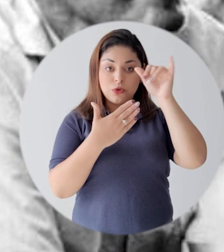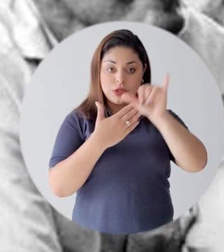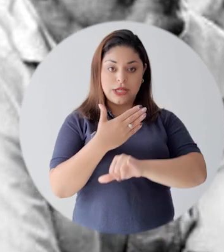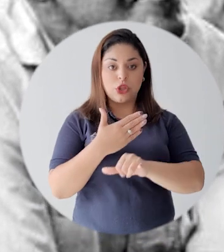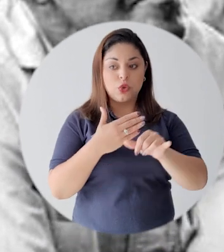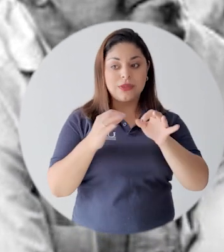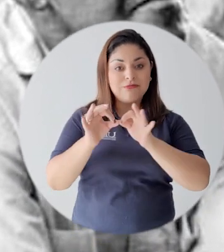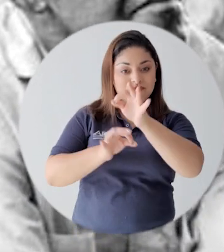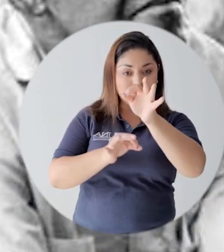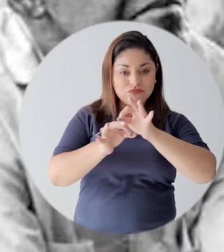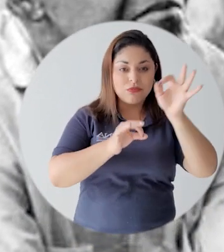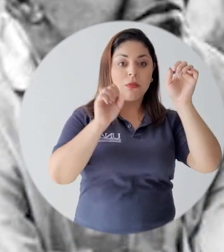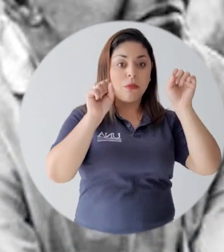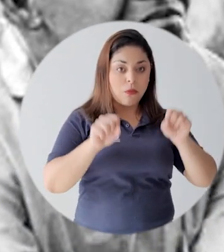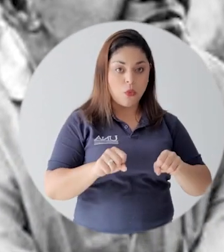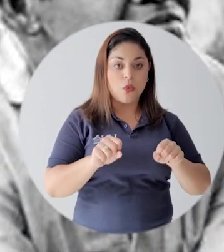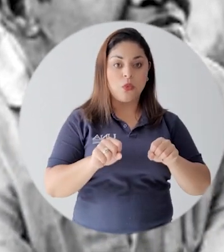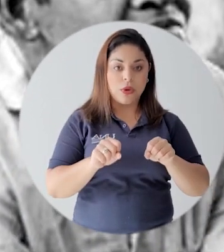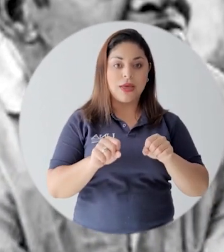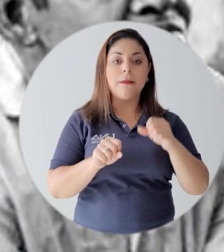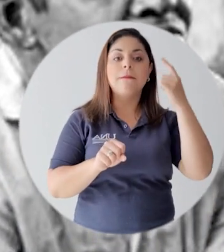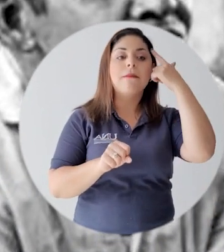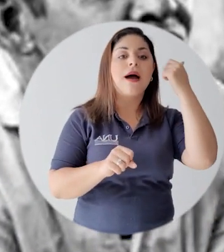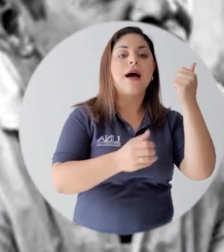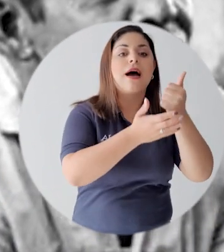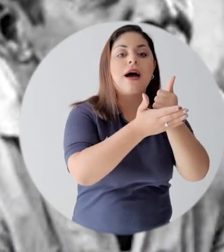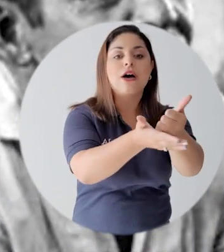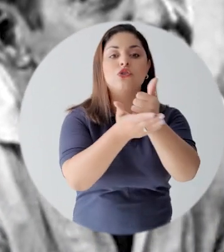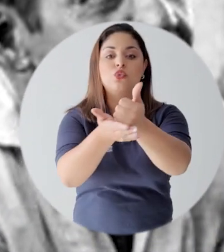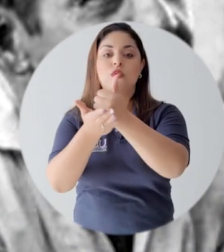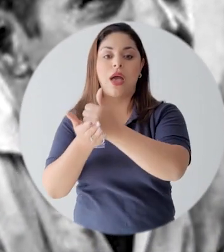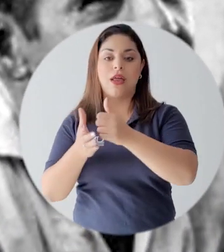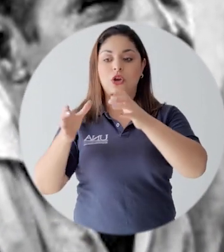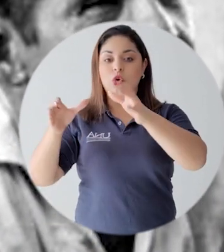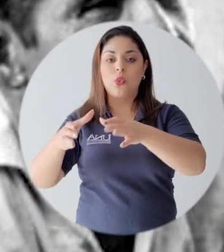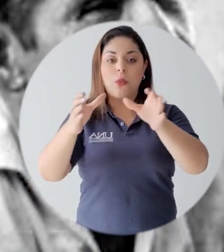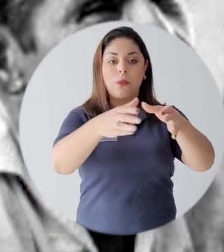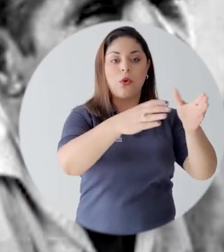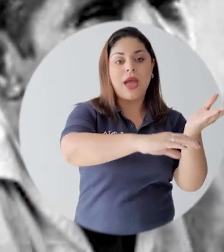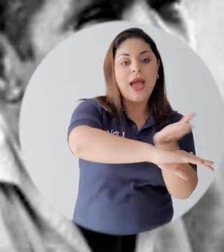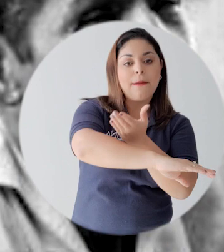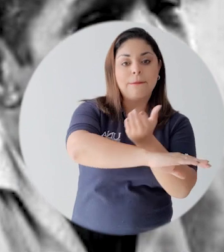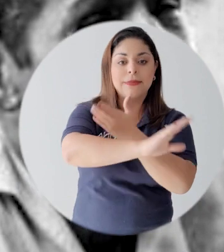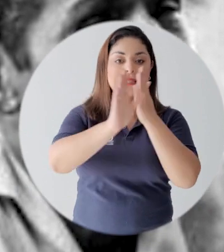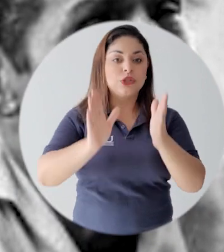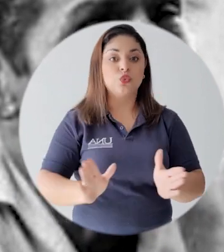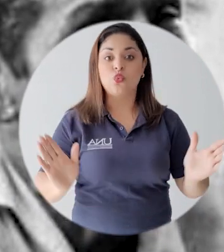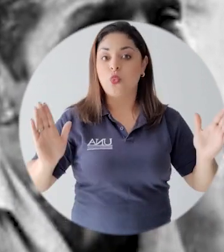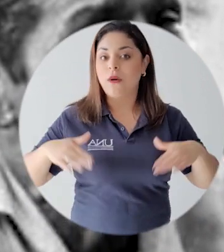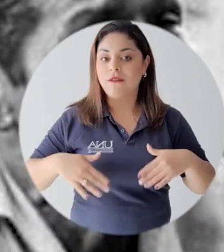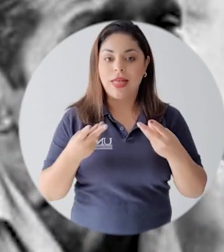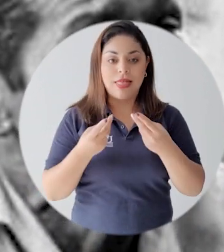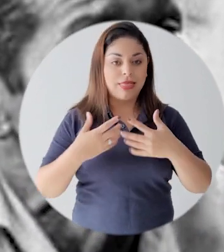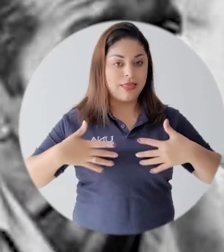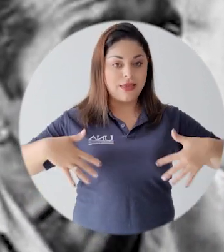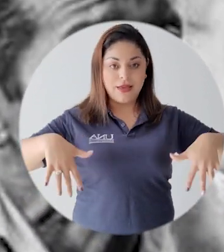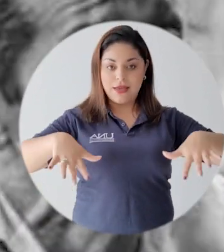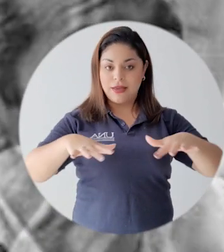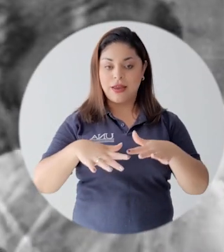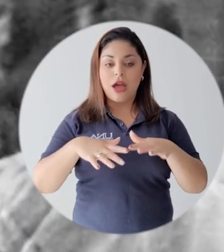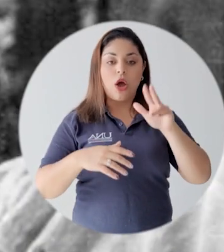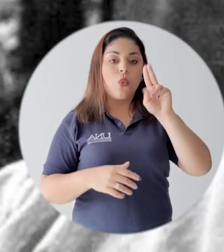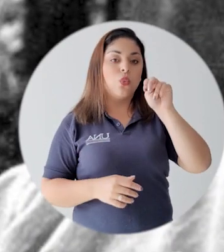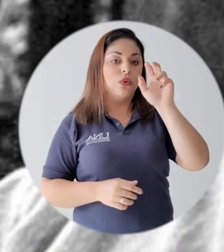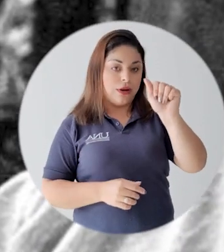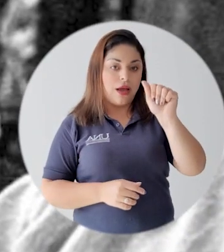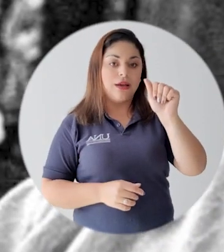primeros proyectos de extensión que se enfocaron en el auxilio a grupos de campesinos sin tierra, la UNA desarrollaba la